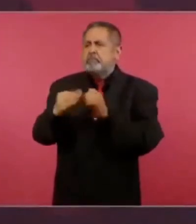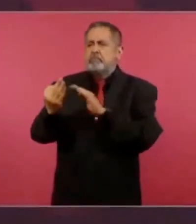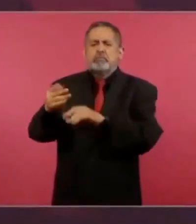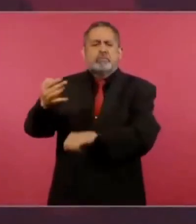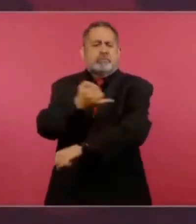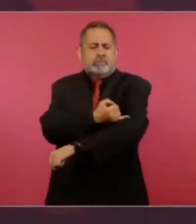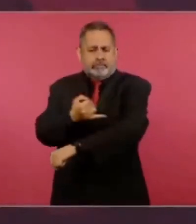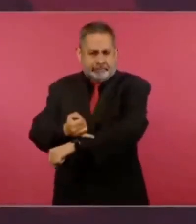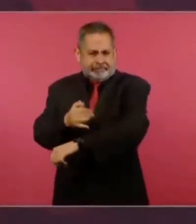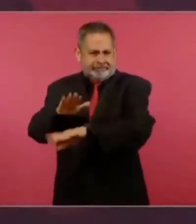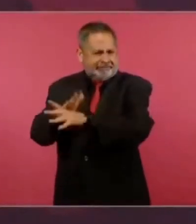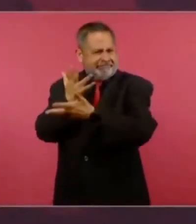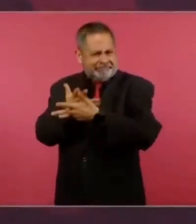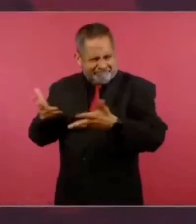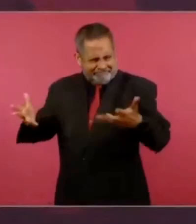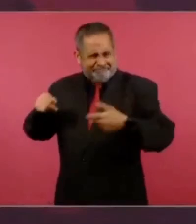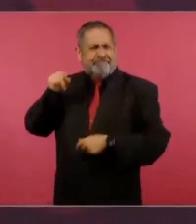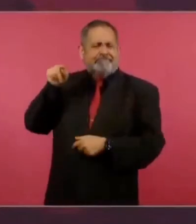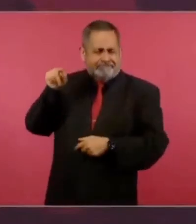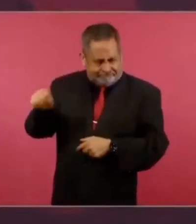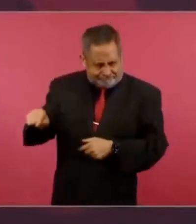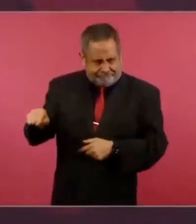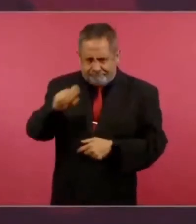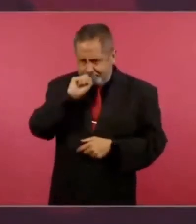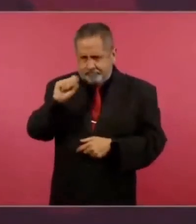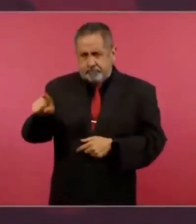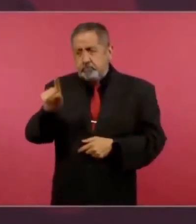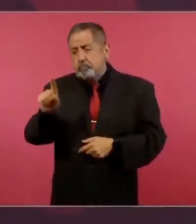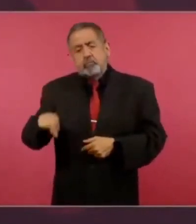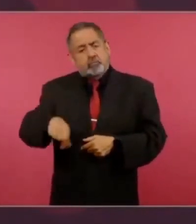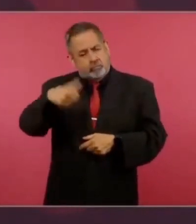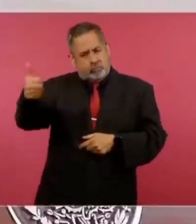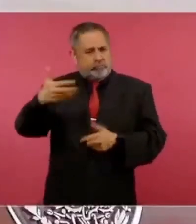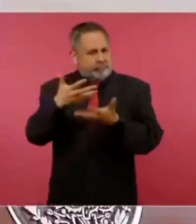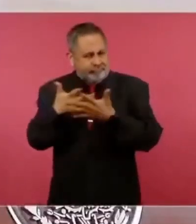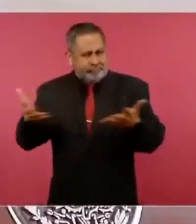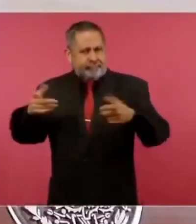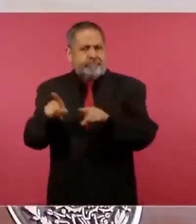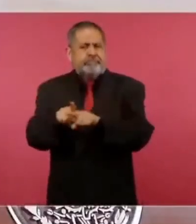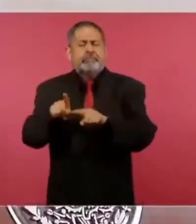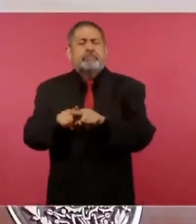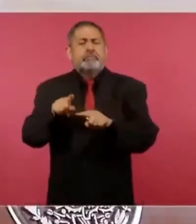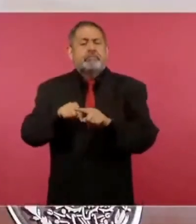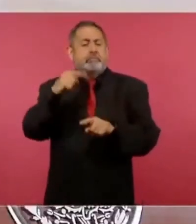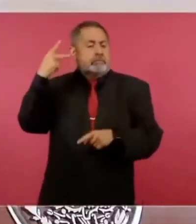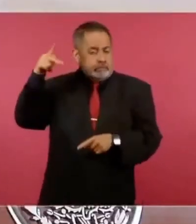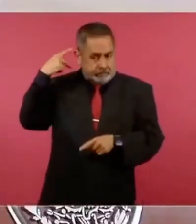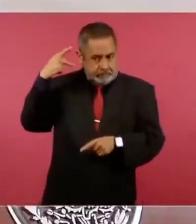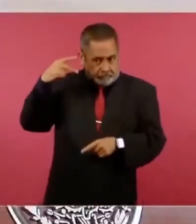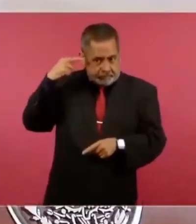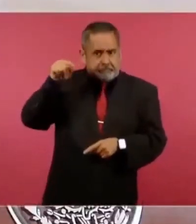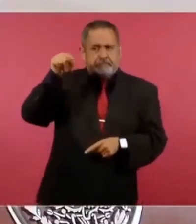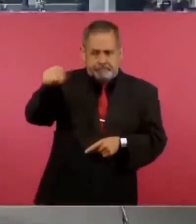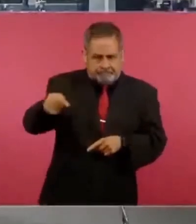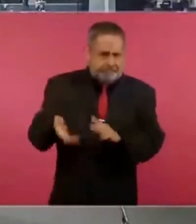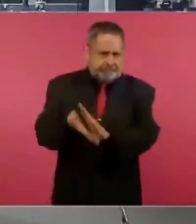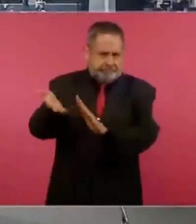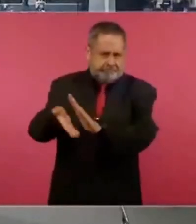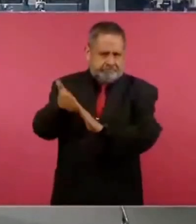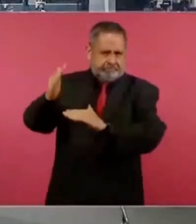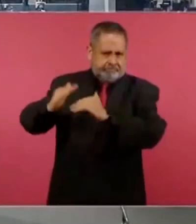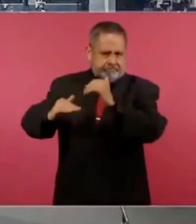Iztapalapa muy grande, están haciendo otro muy grande en Puebla, y